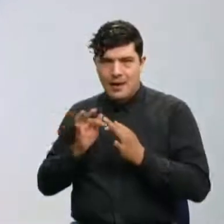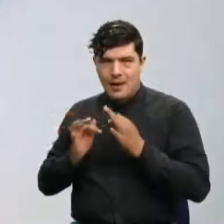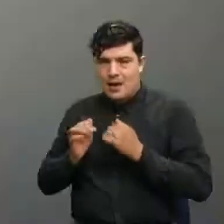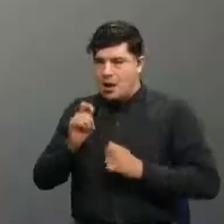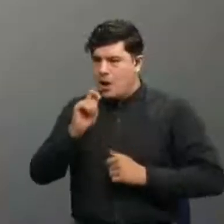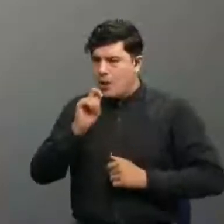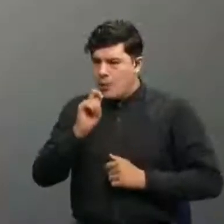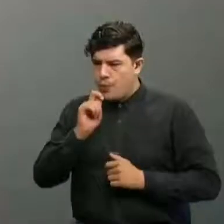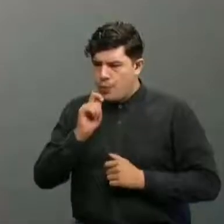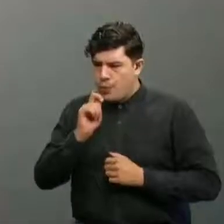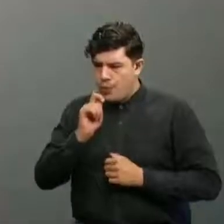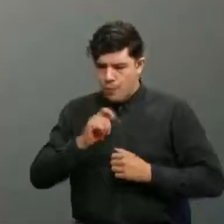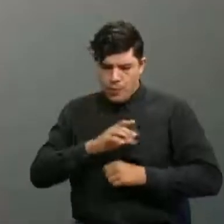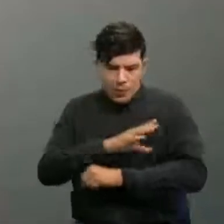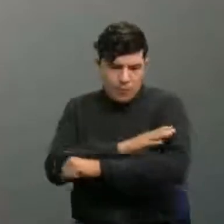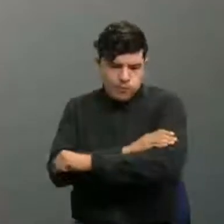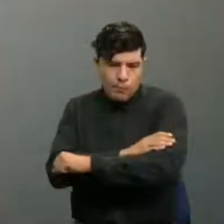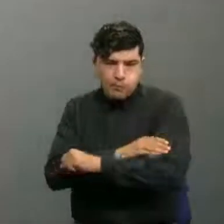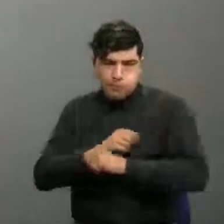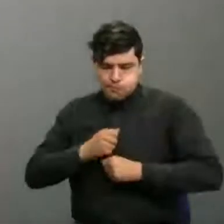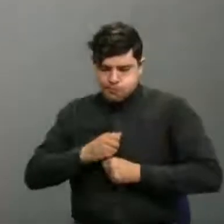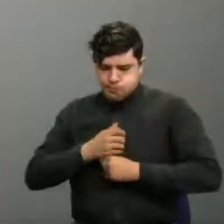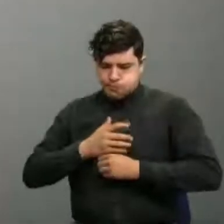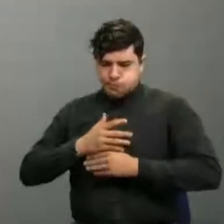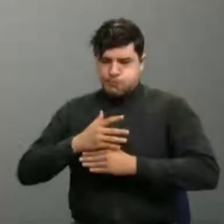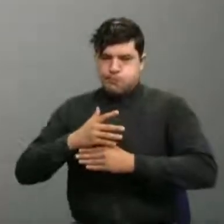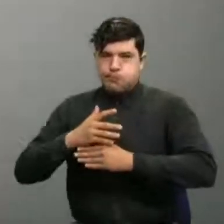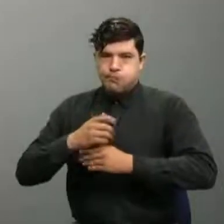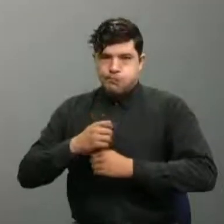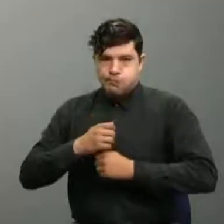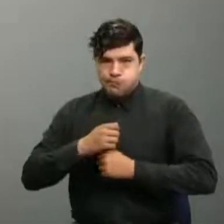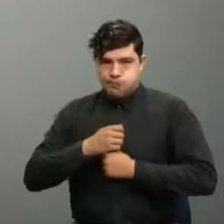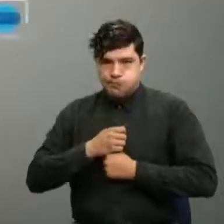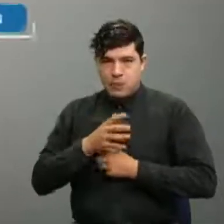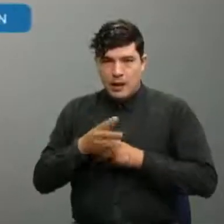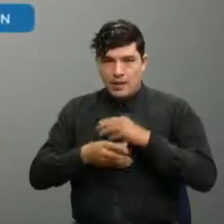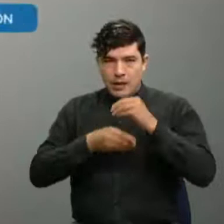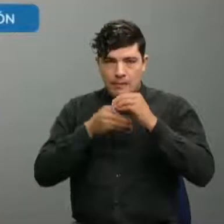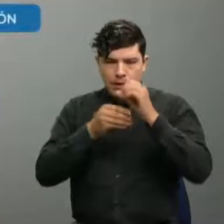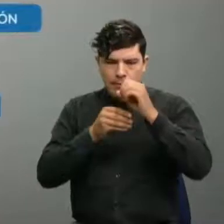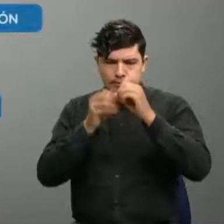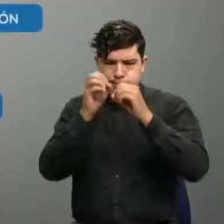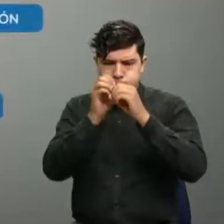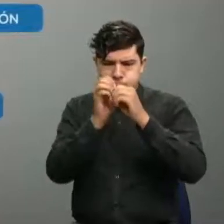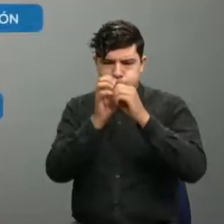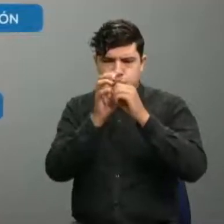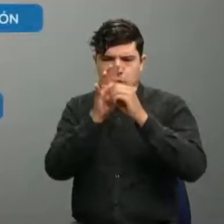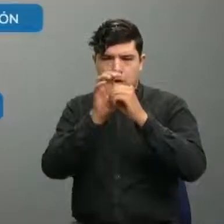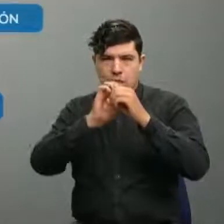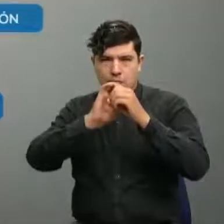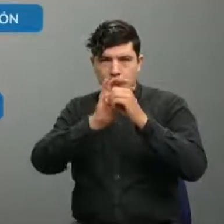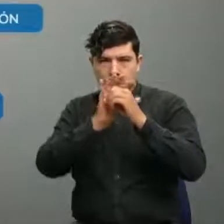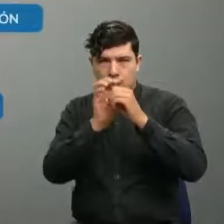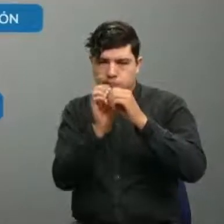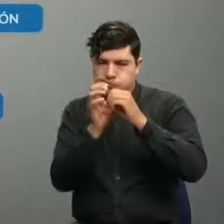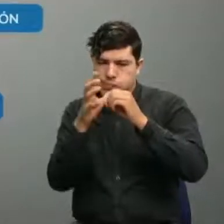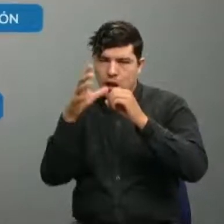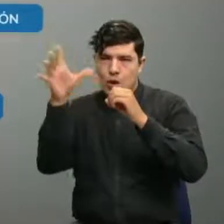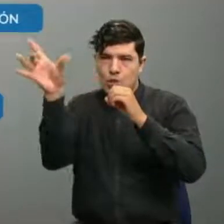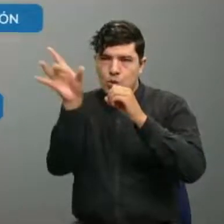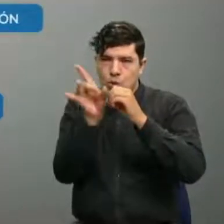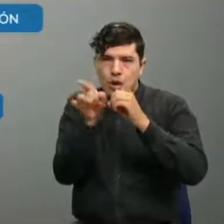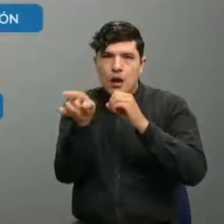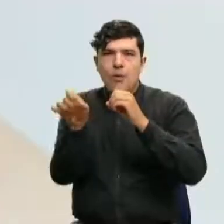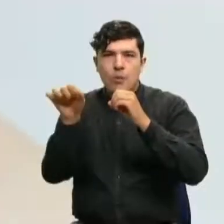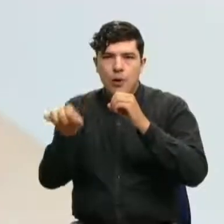la función muscular, abrir los alvéolos y las vías aéreas, es decir, el pulmón y los bronquios que están